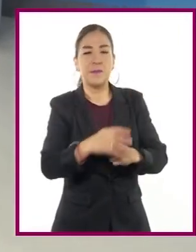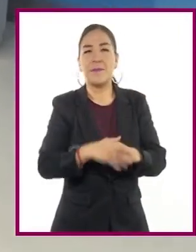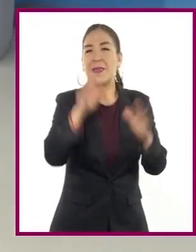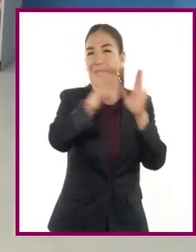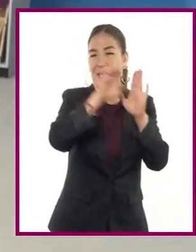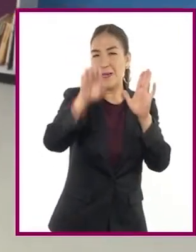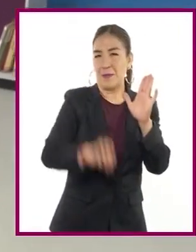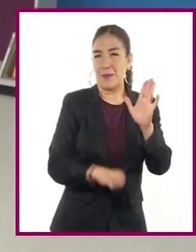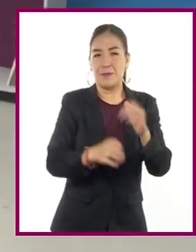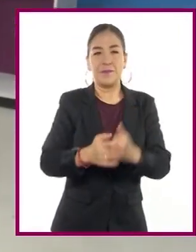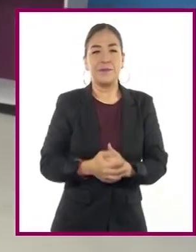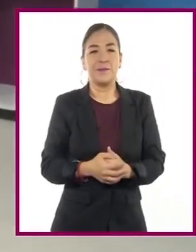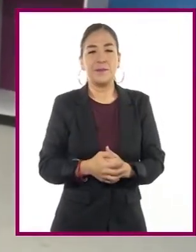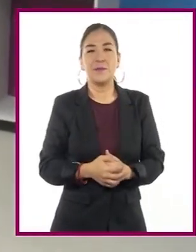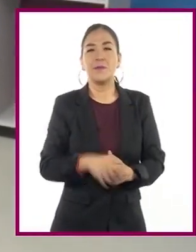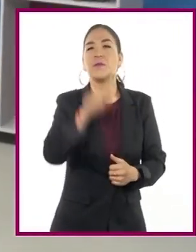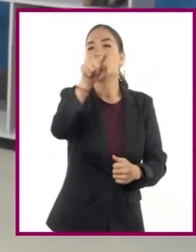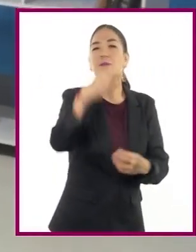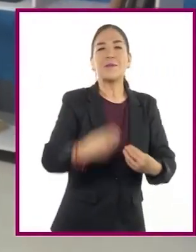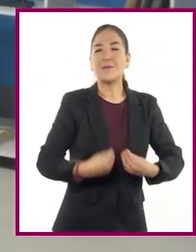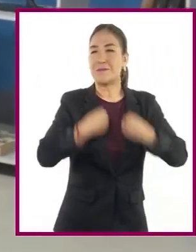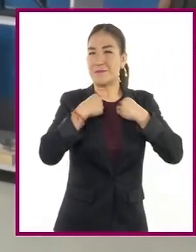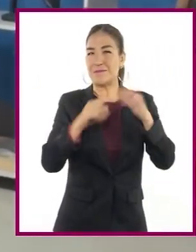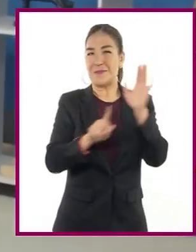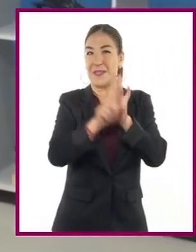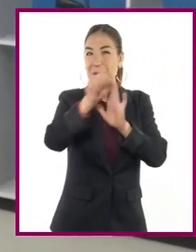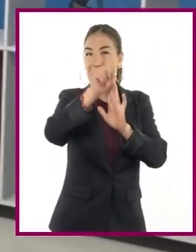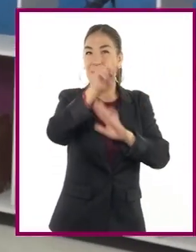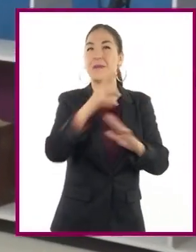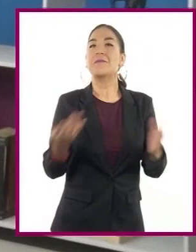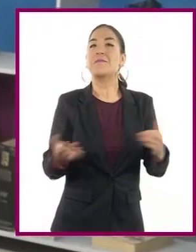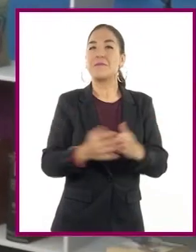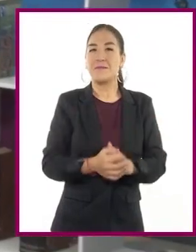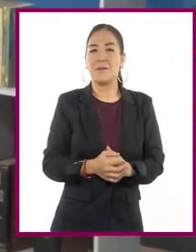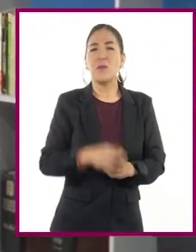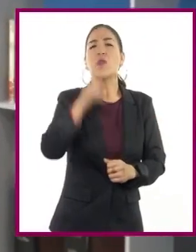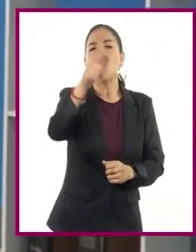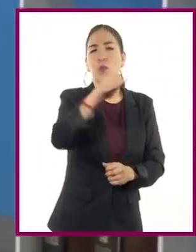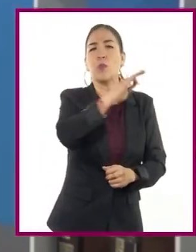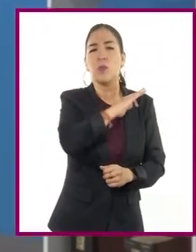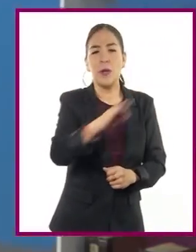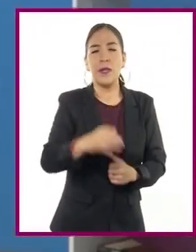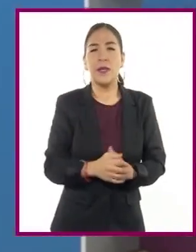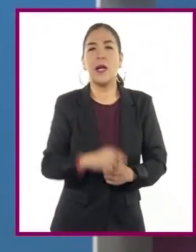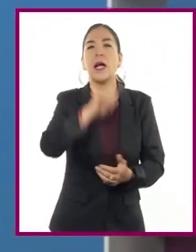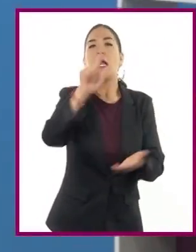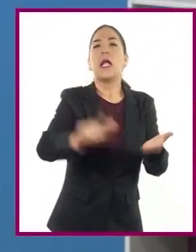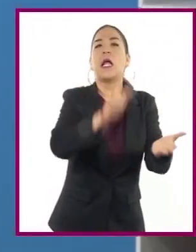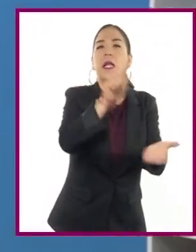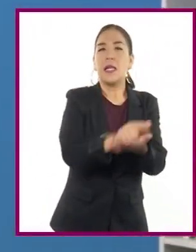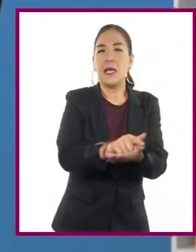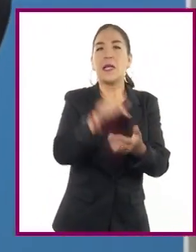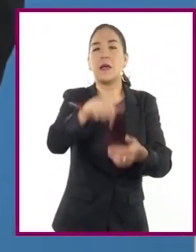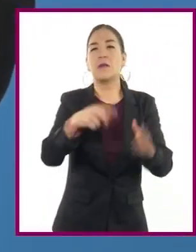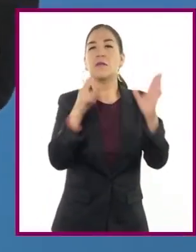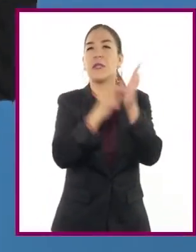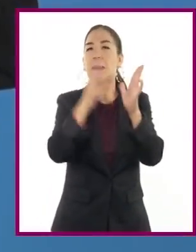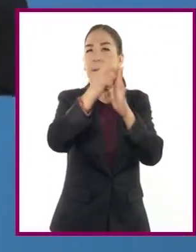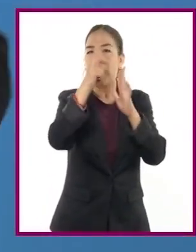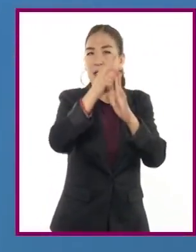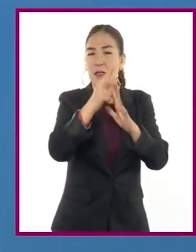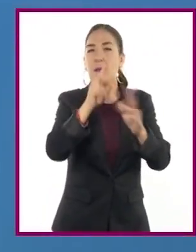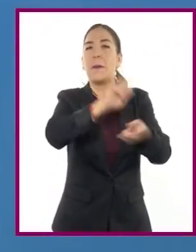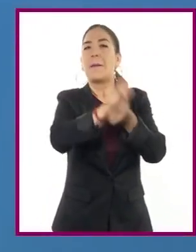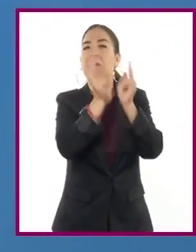ejemplo, si viven en un departamento, pueden dar a conocer la ley de condóminos, pegando